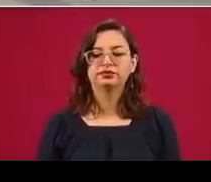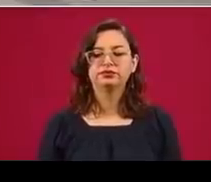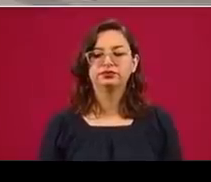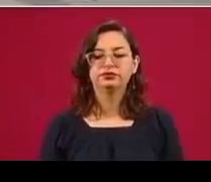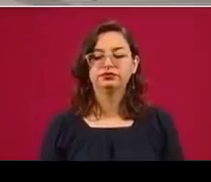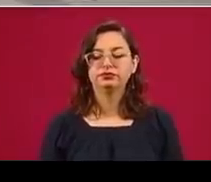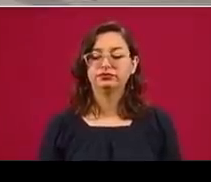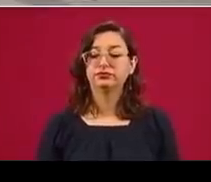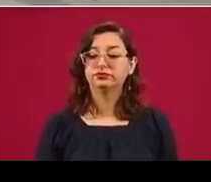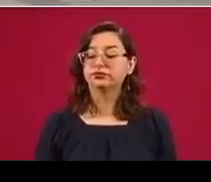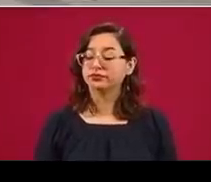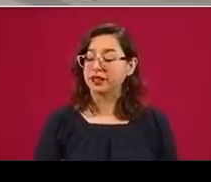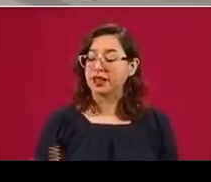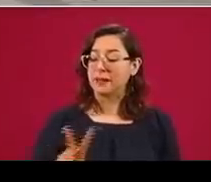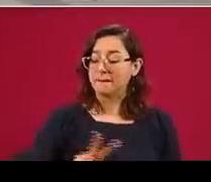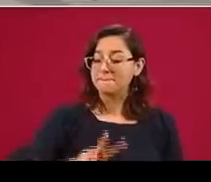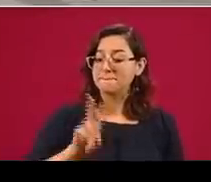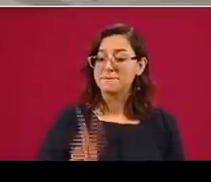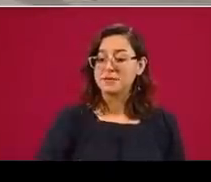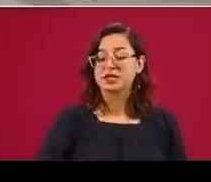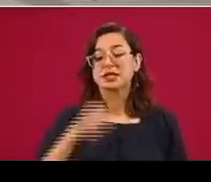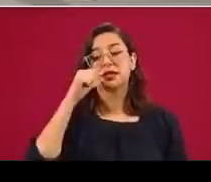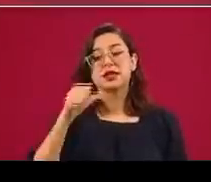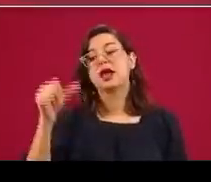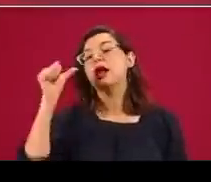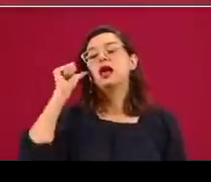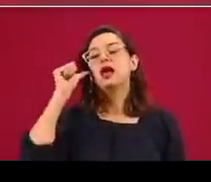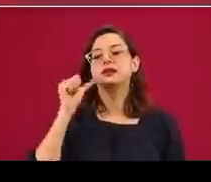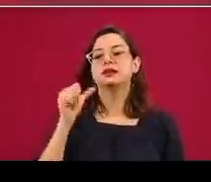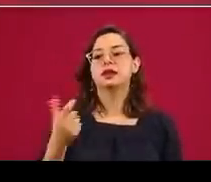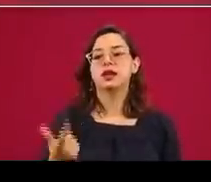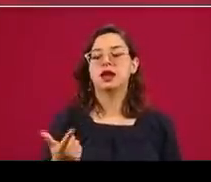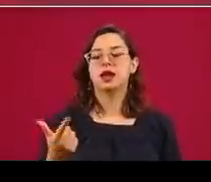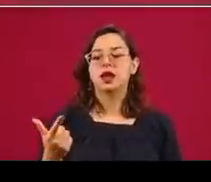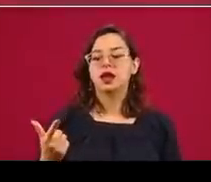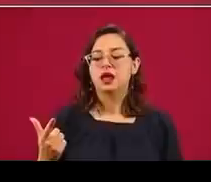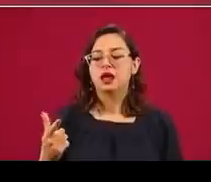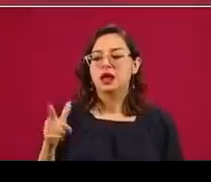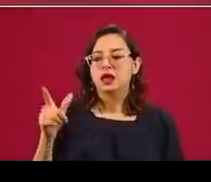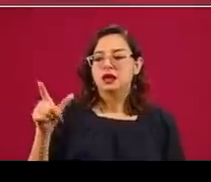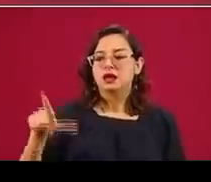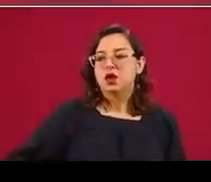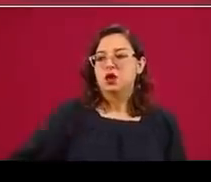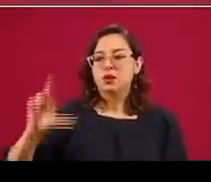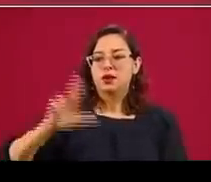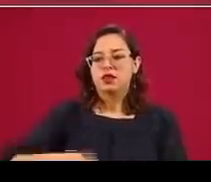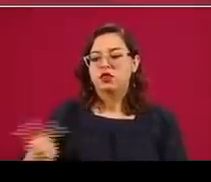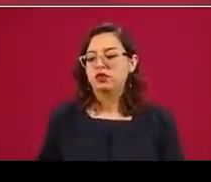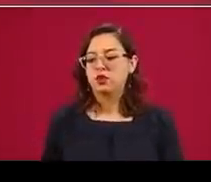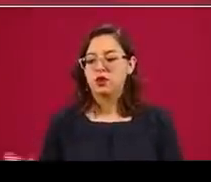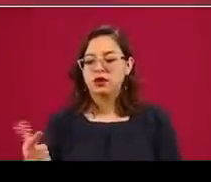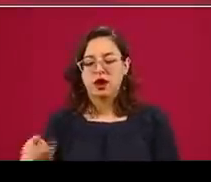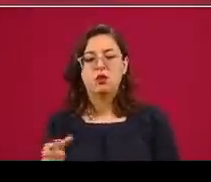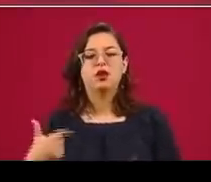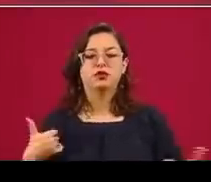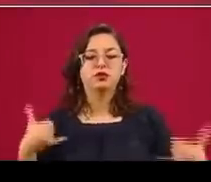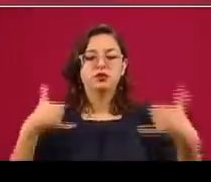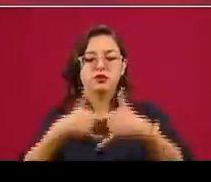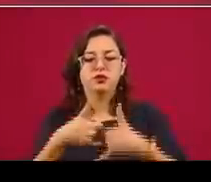en efecto ayer habló con la secretaria de Gobernación, el gobernador de Guanajuato, y se